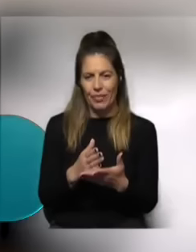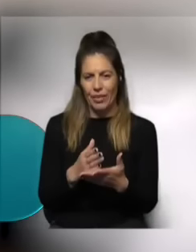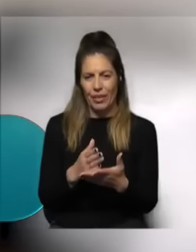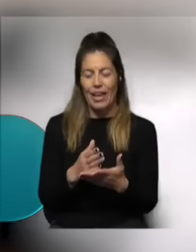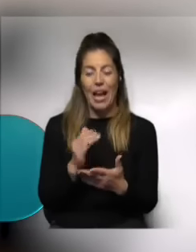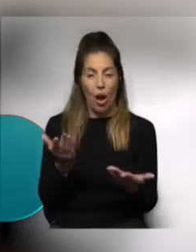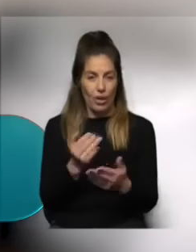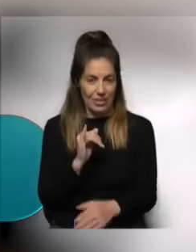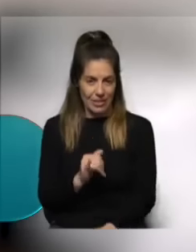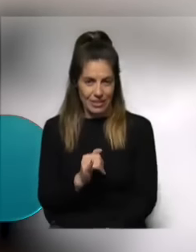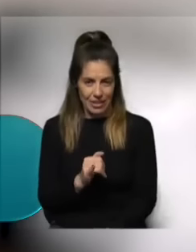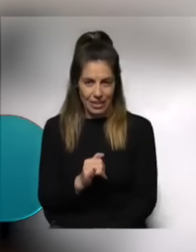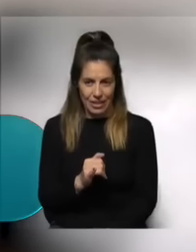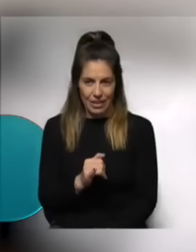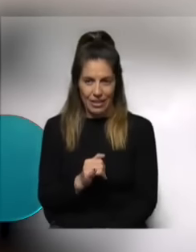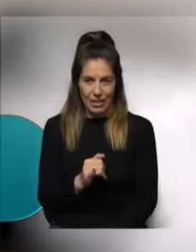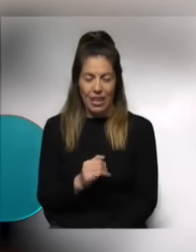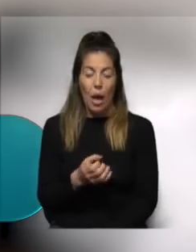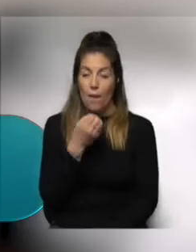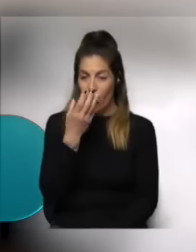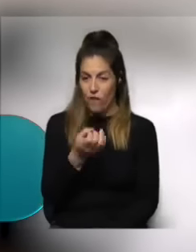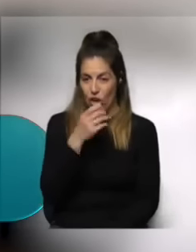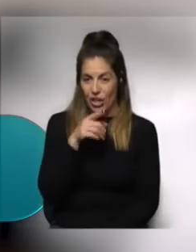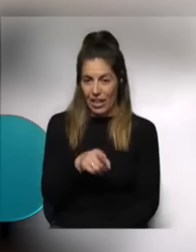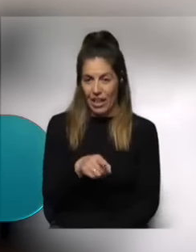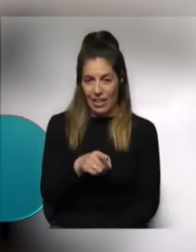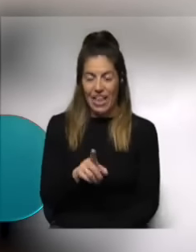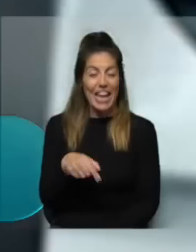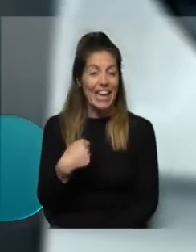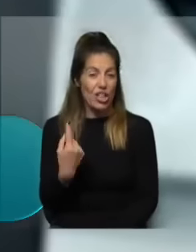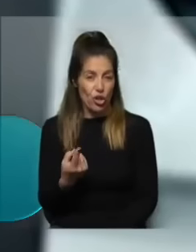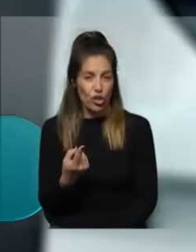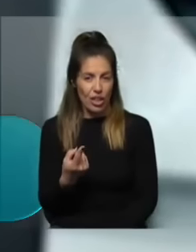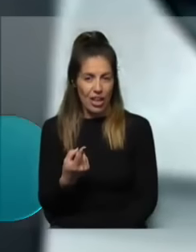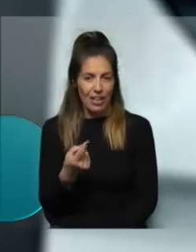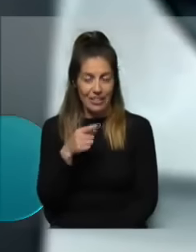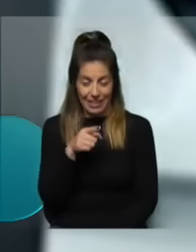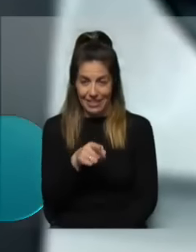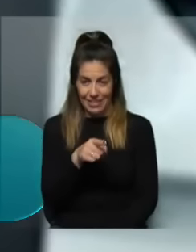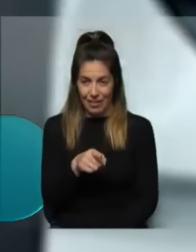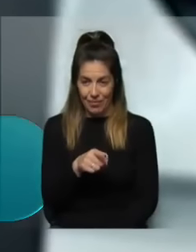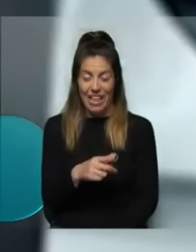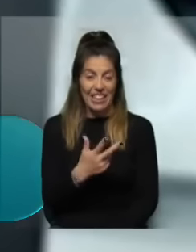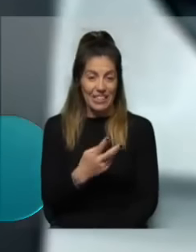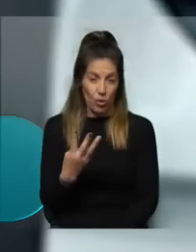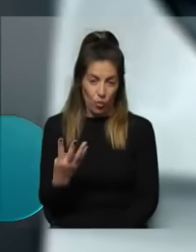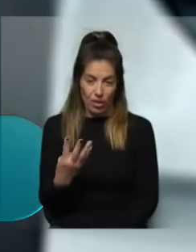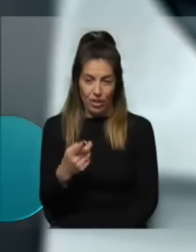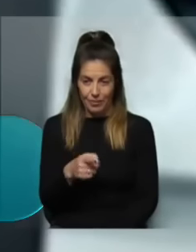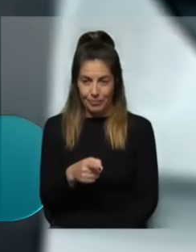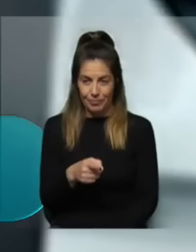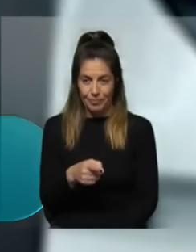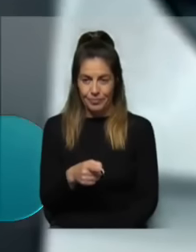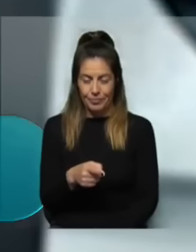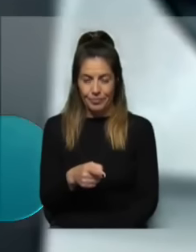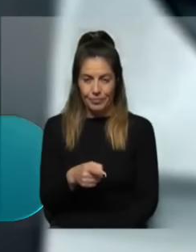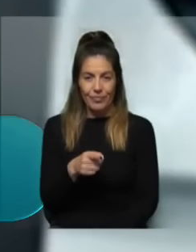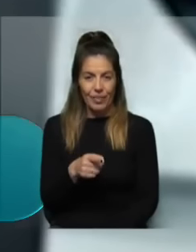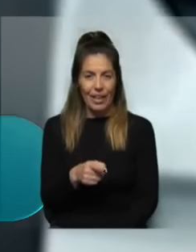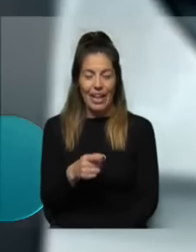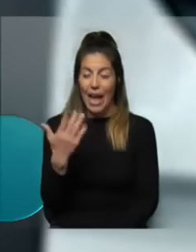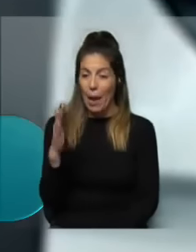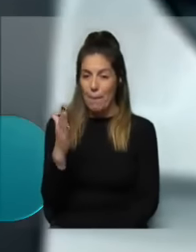Ahora sí. Que son de plantas. Hay en otras, creo que es la 3 y la 4 ahí. Donde ahí tenemos el